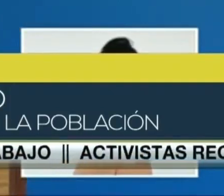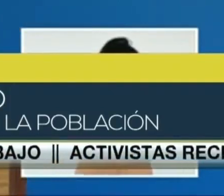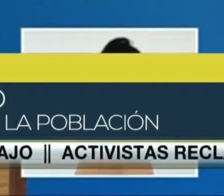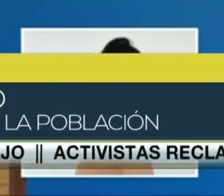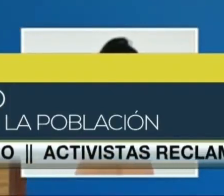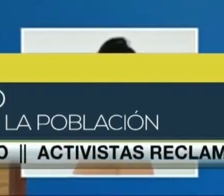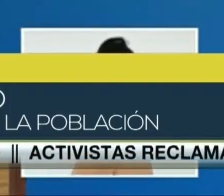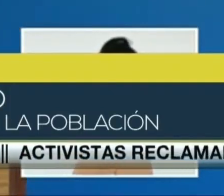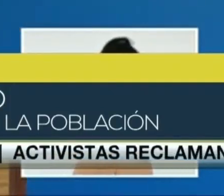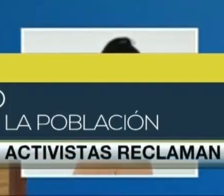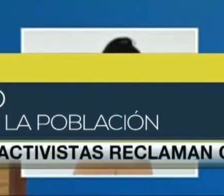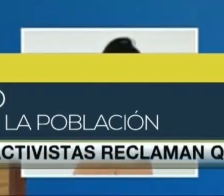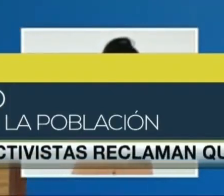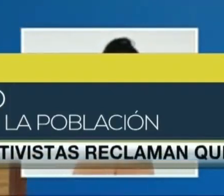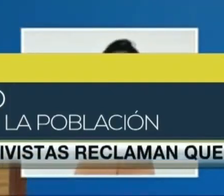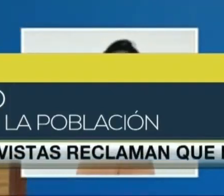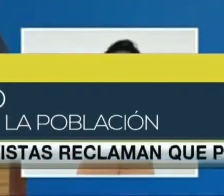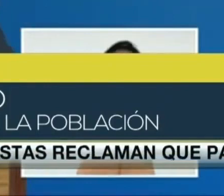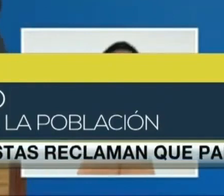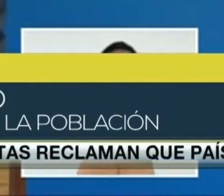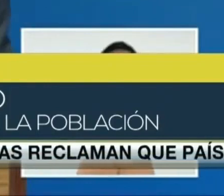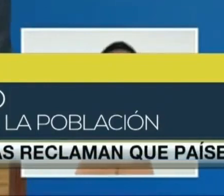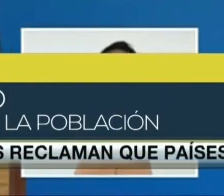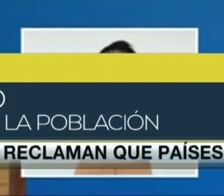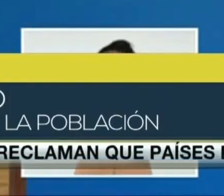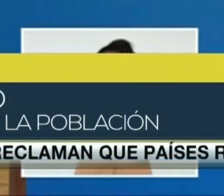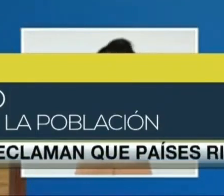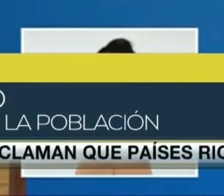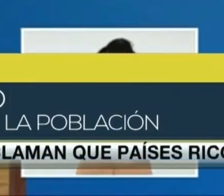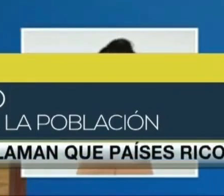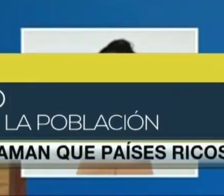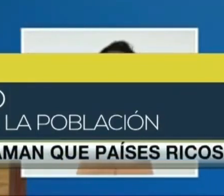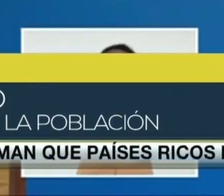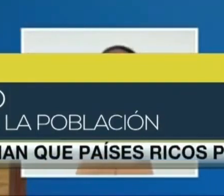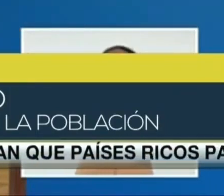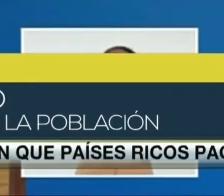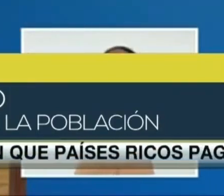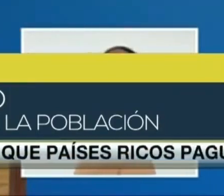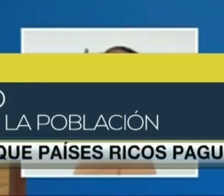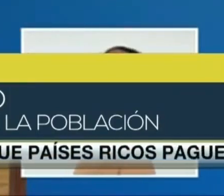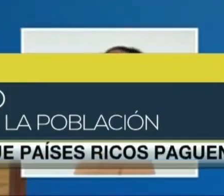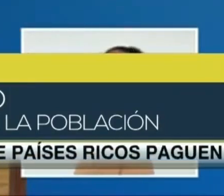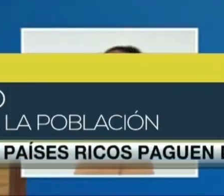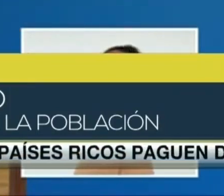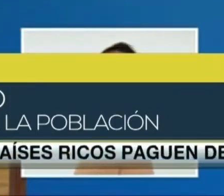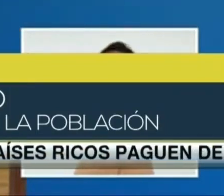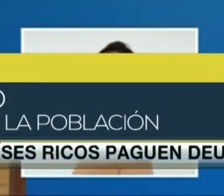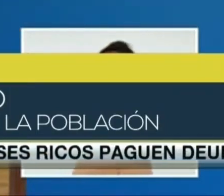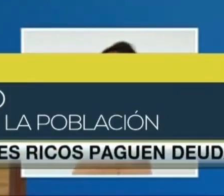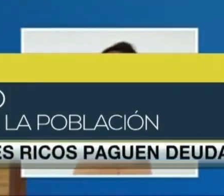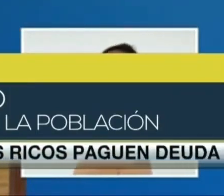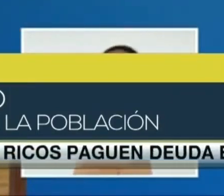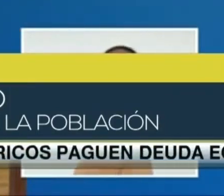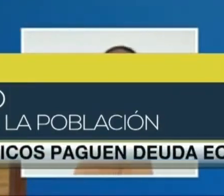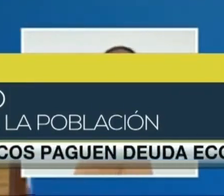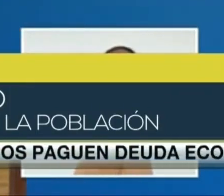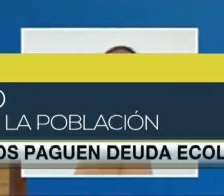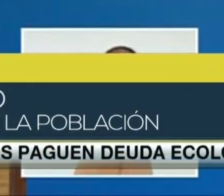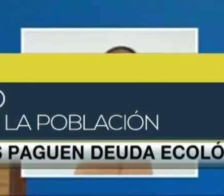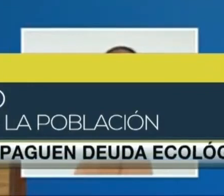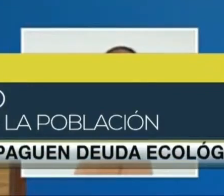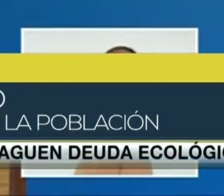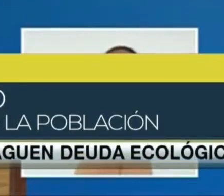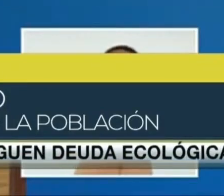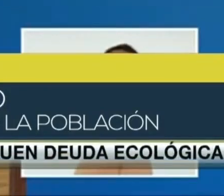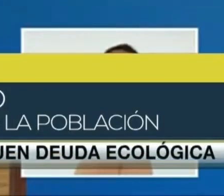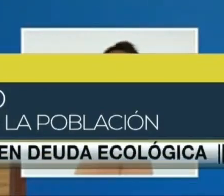2019 impuso un límite infundado y cruel de $1.000 por